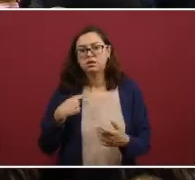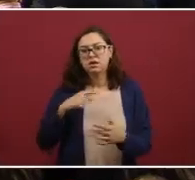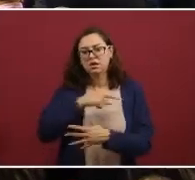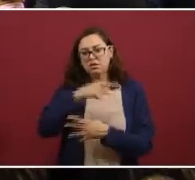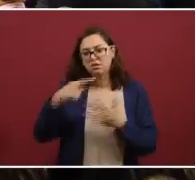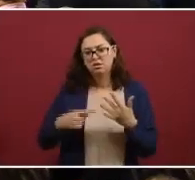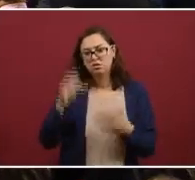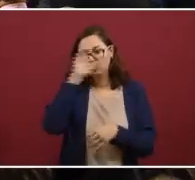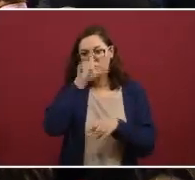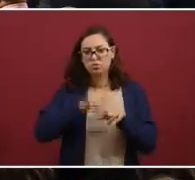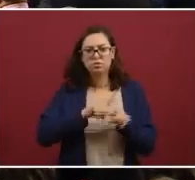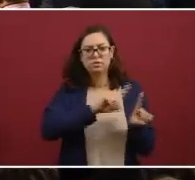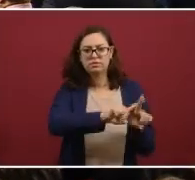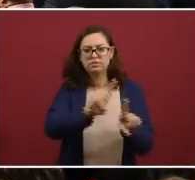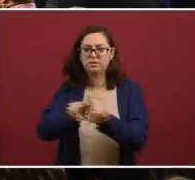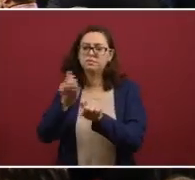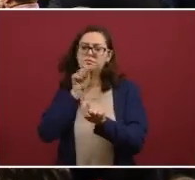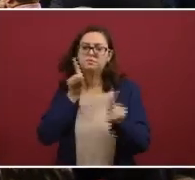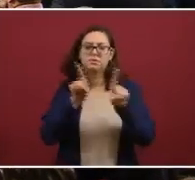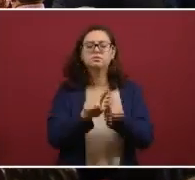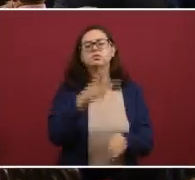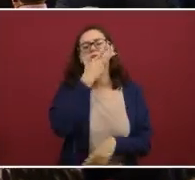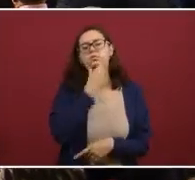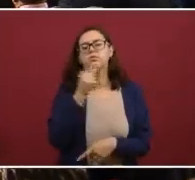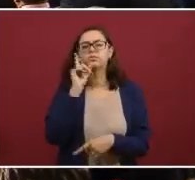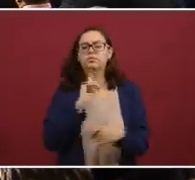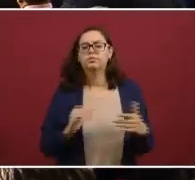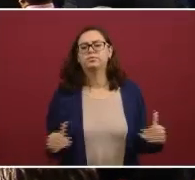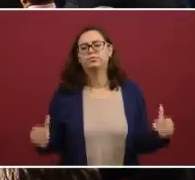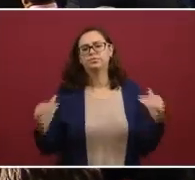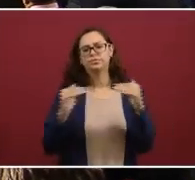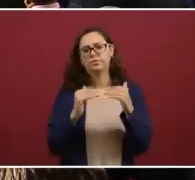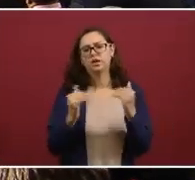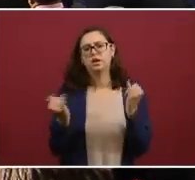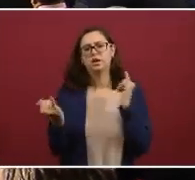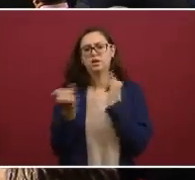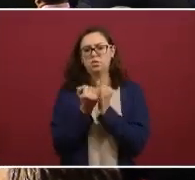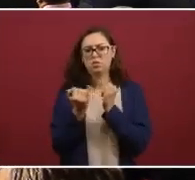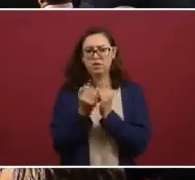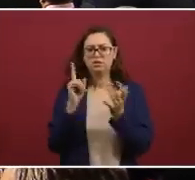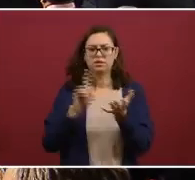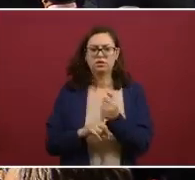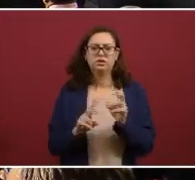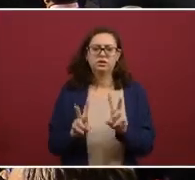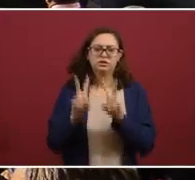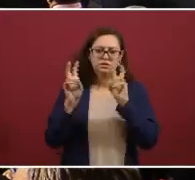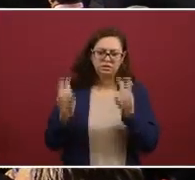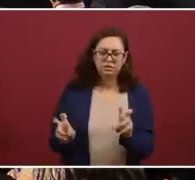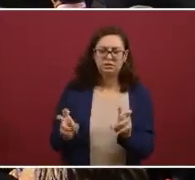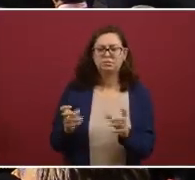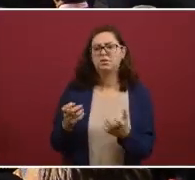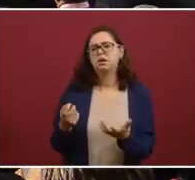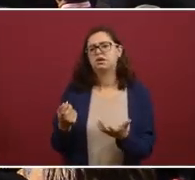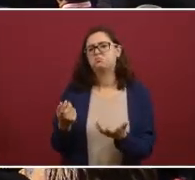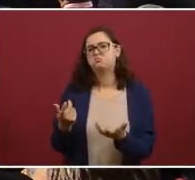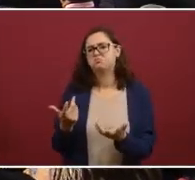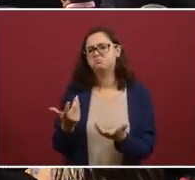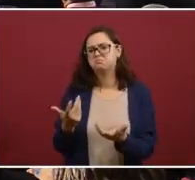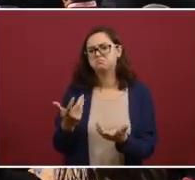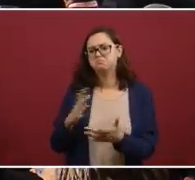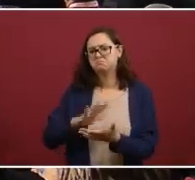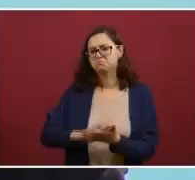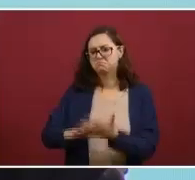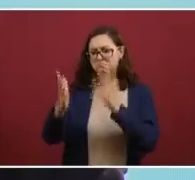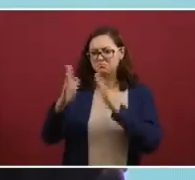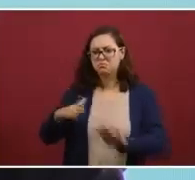género. La iniciativa además es base de un modelo ecológico que involucra diversos actores en el combate a la